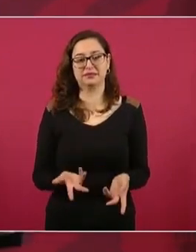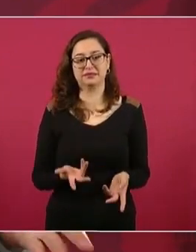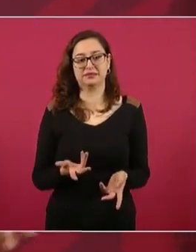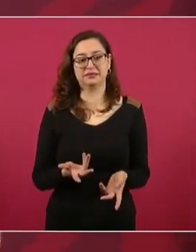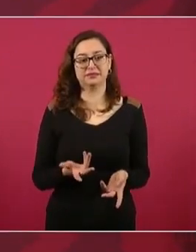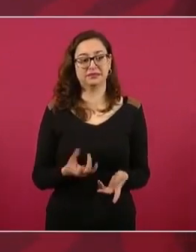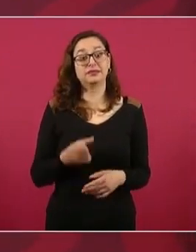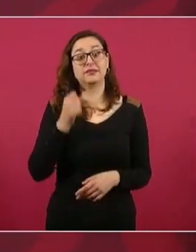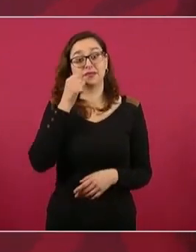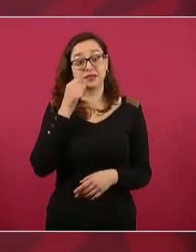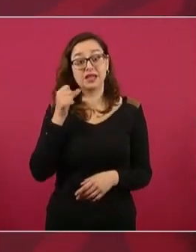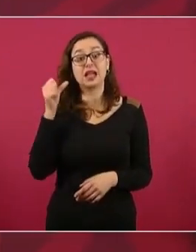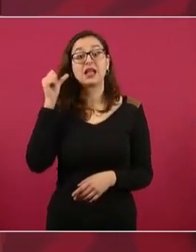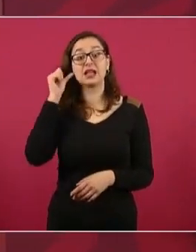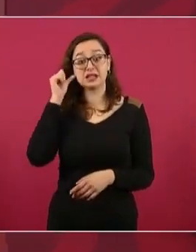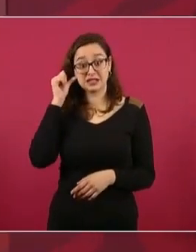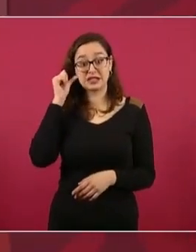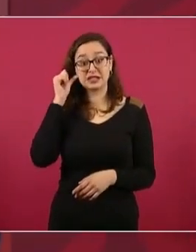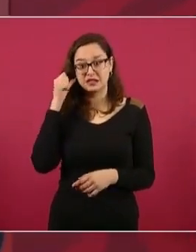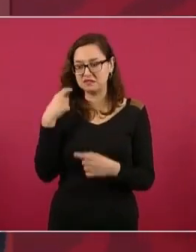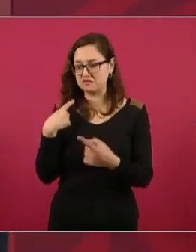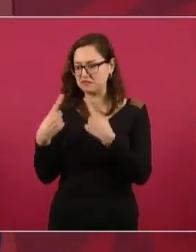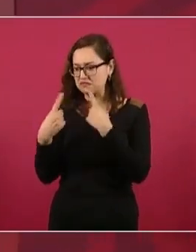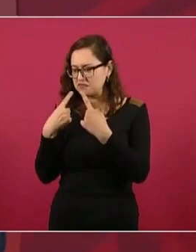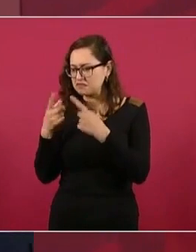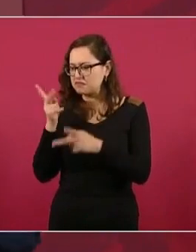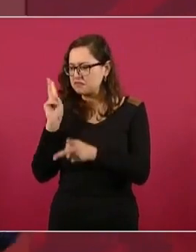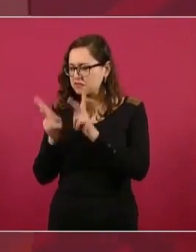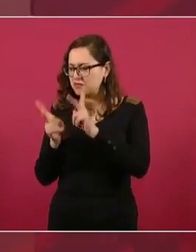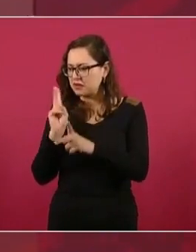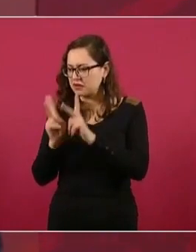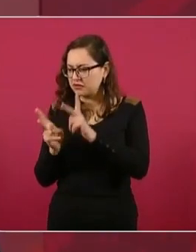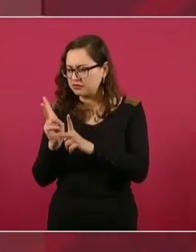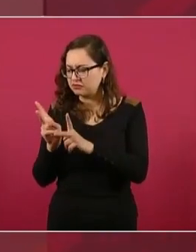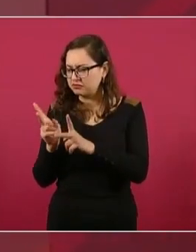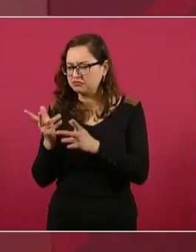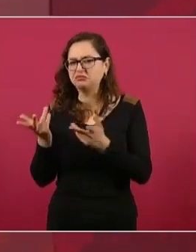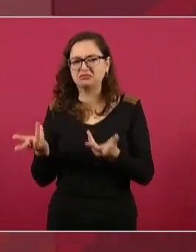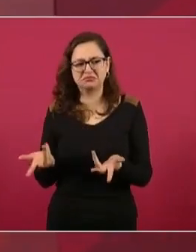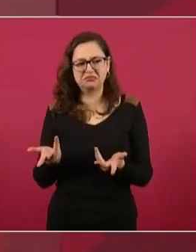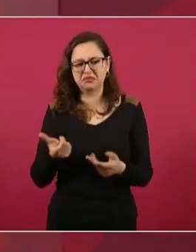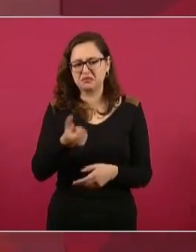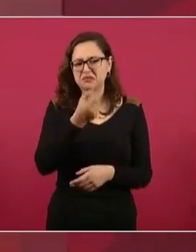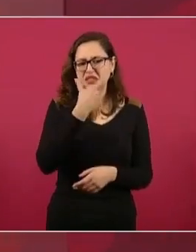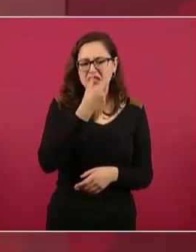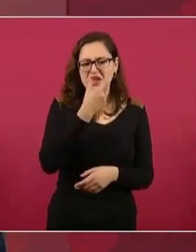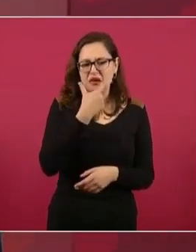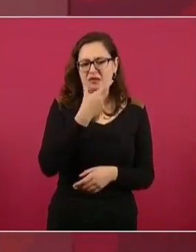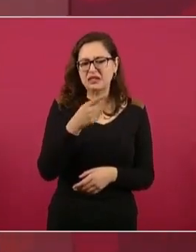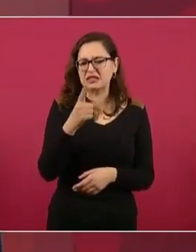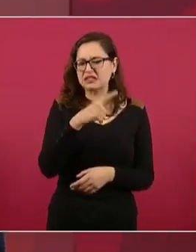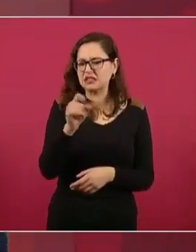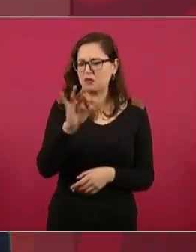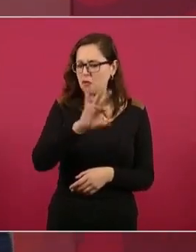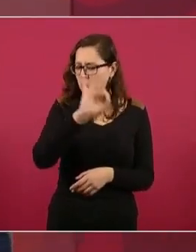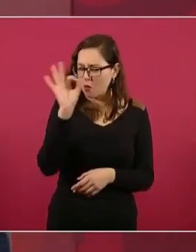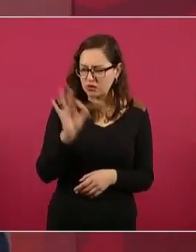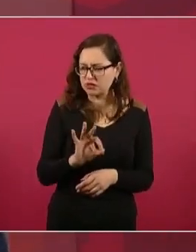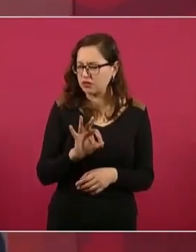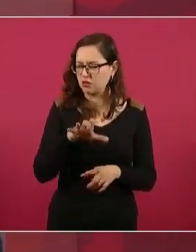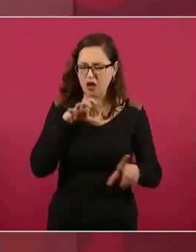ayer tratamos de que para contar con el 100% de los medicamentos